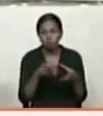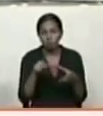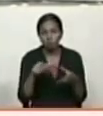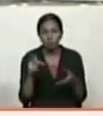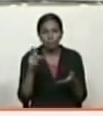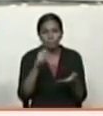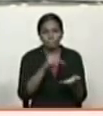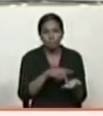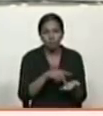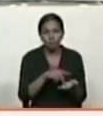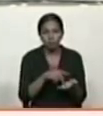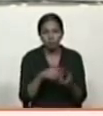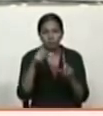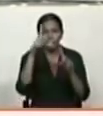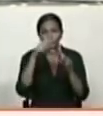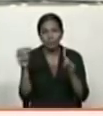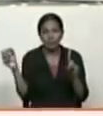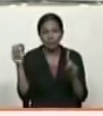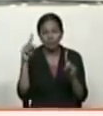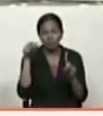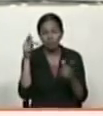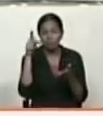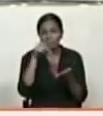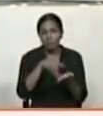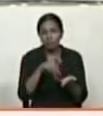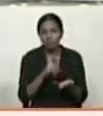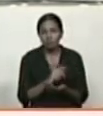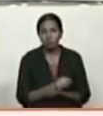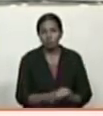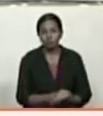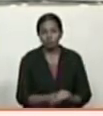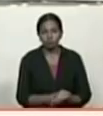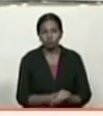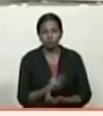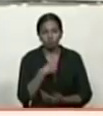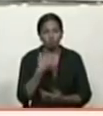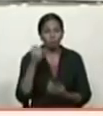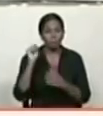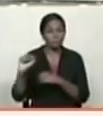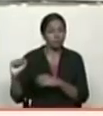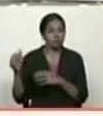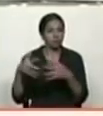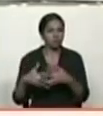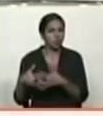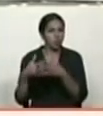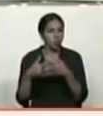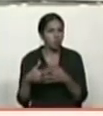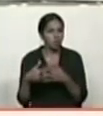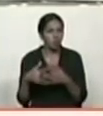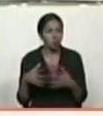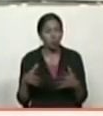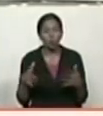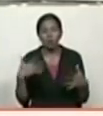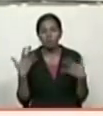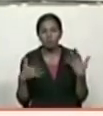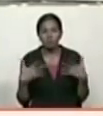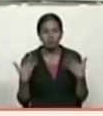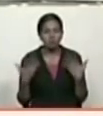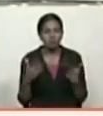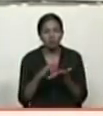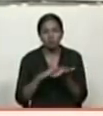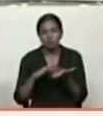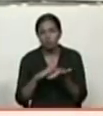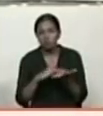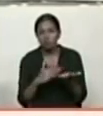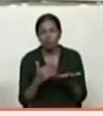palestinos de liberación progresistas, y bueno, antiimperialistas todos. Un gran evento de solidaridad con la revolución